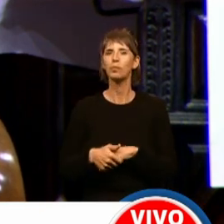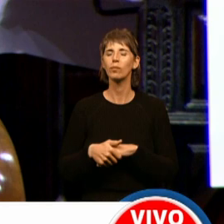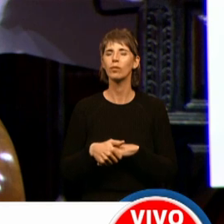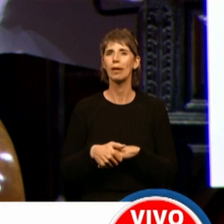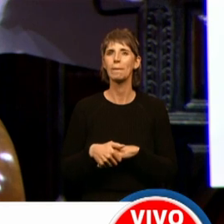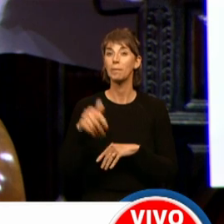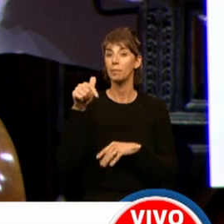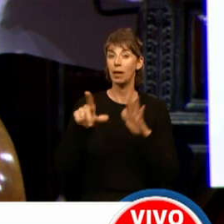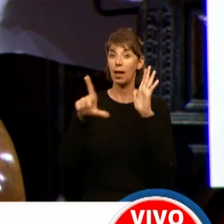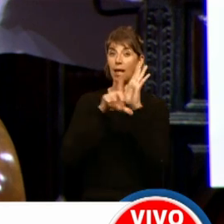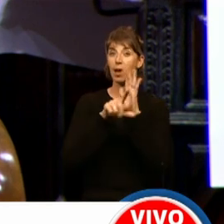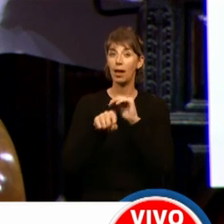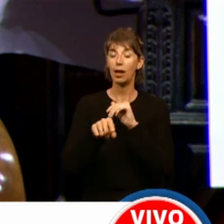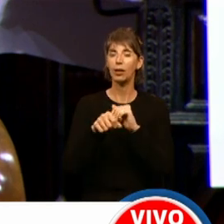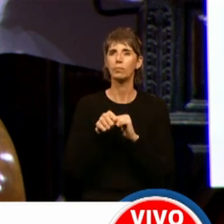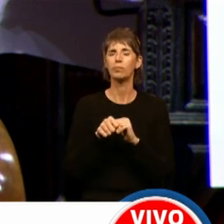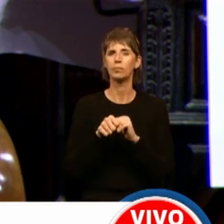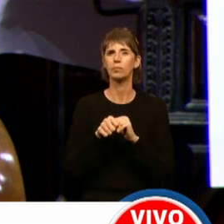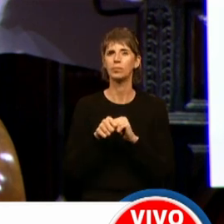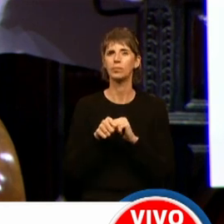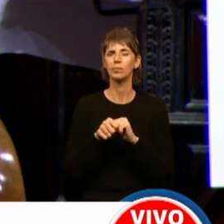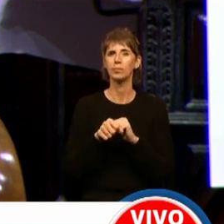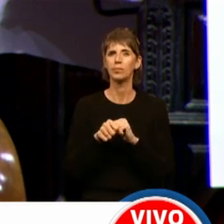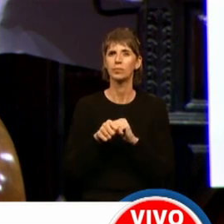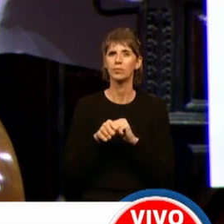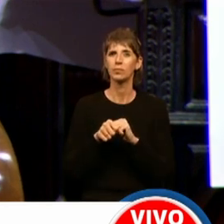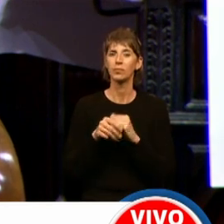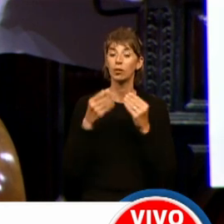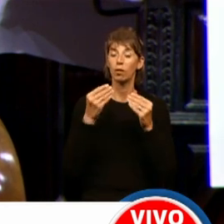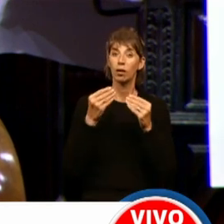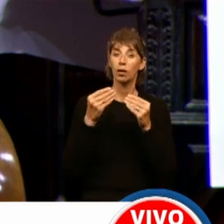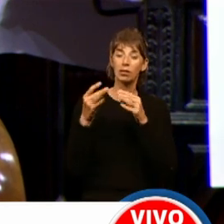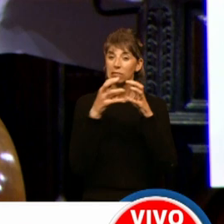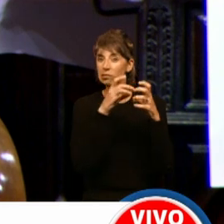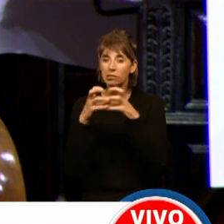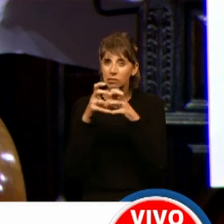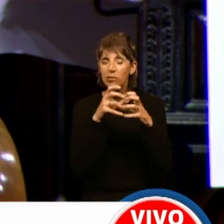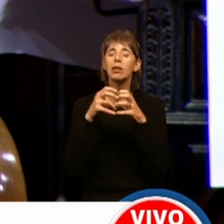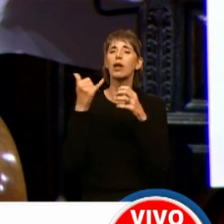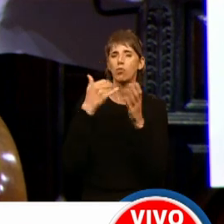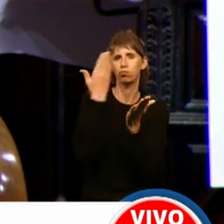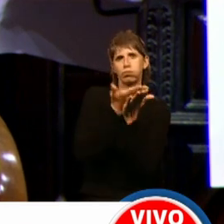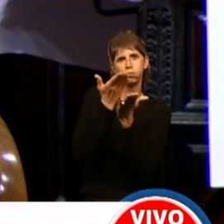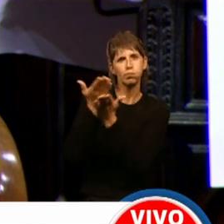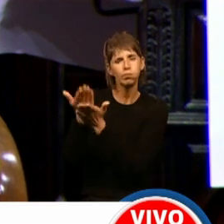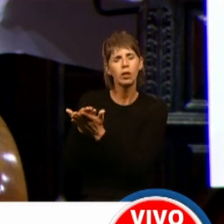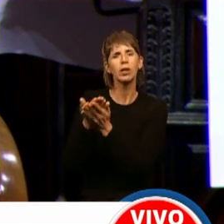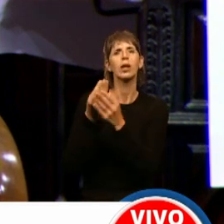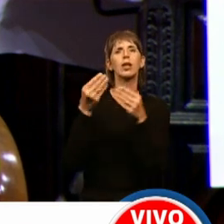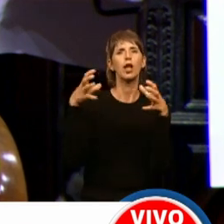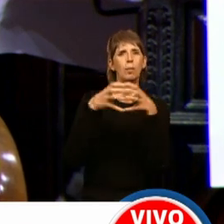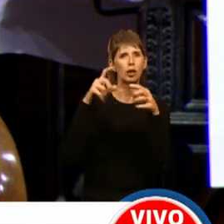de esta ley ha tenido múltiples iniciativas parlamentarias de a partir de